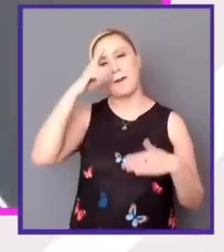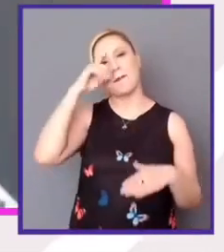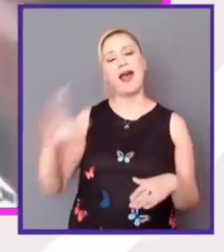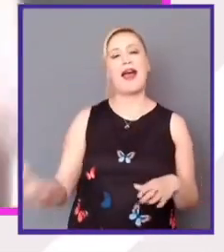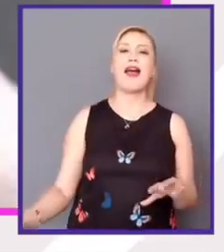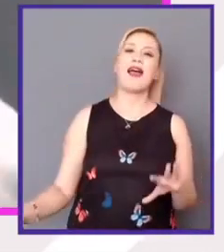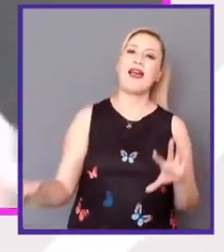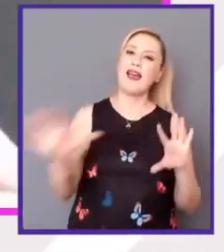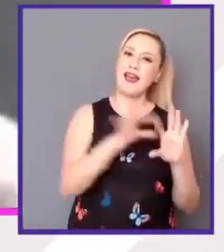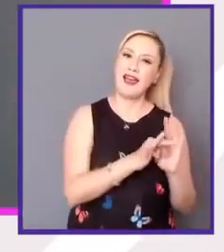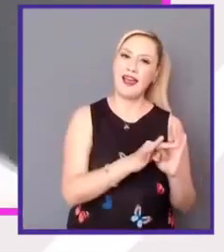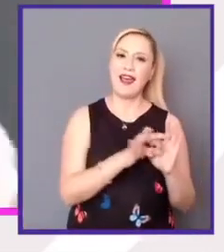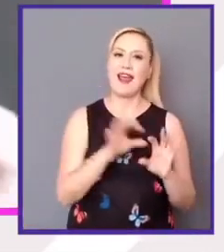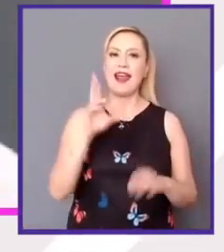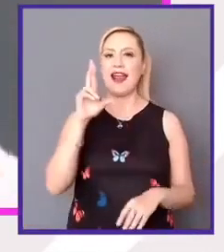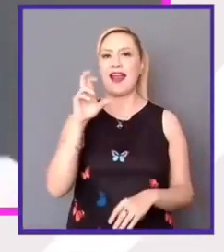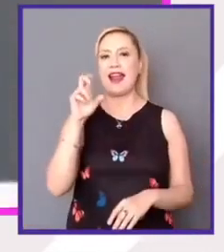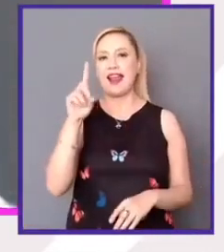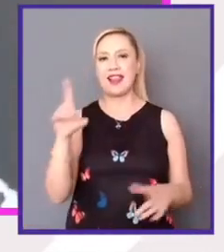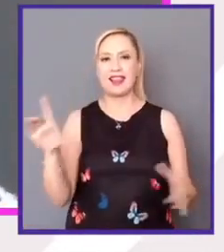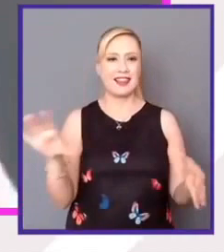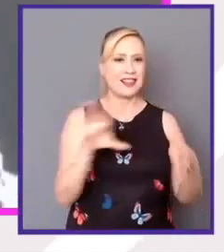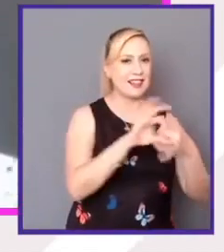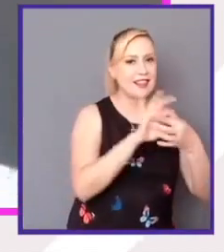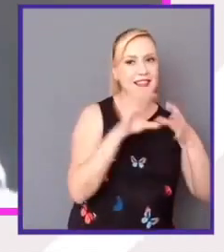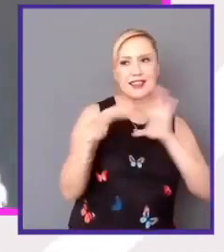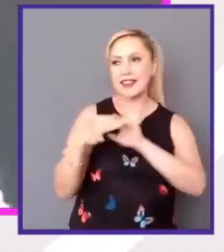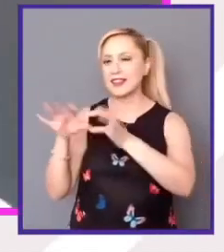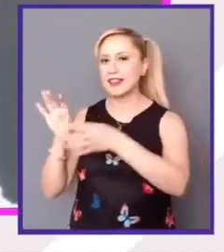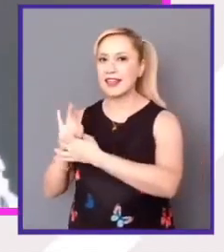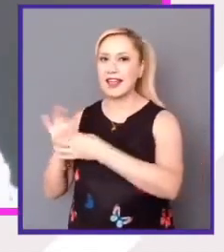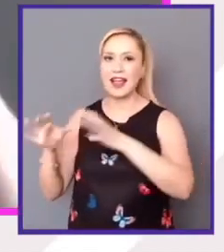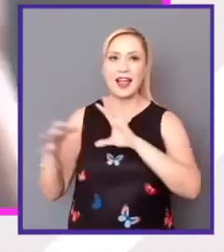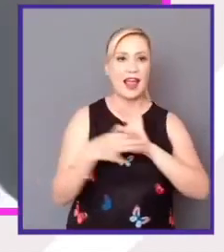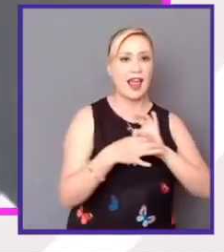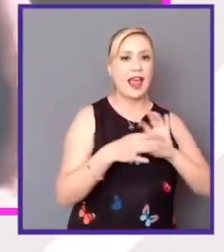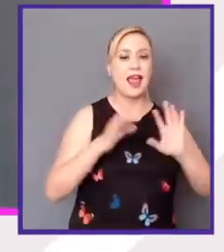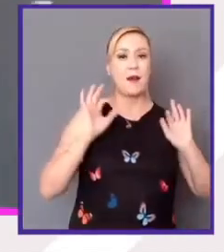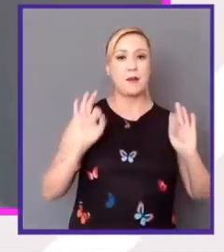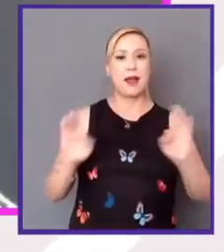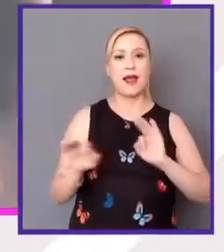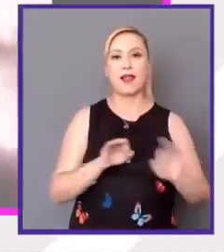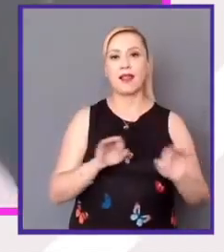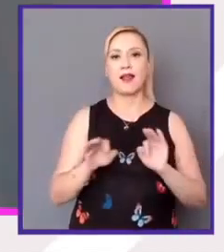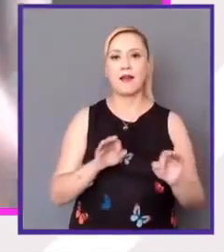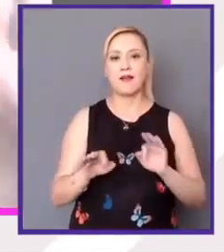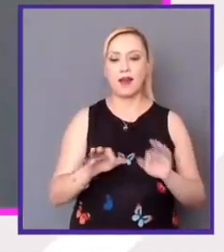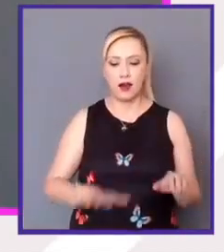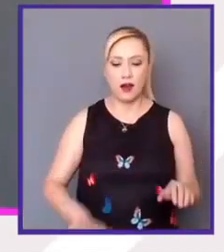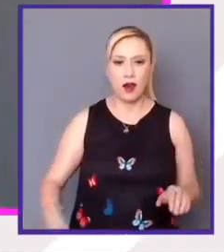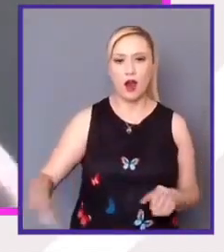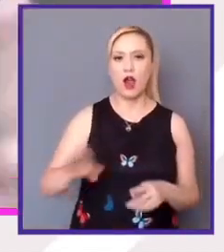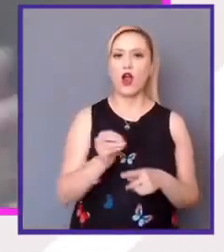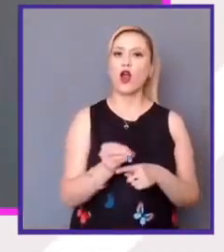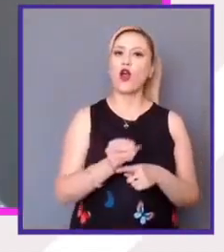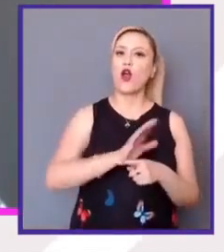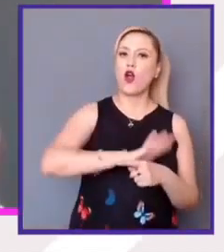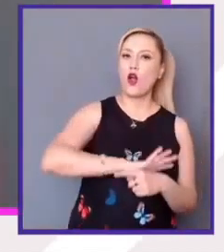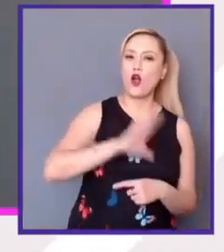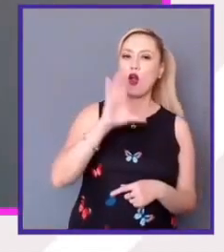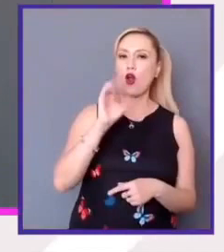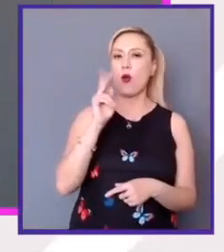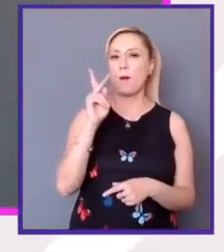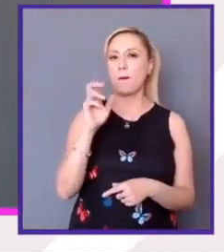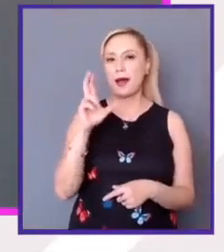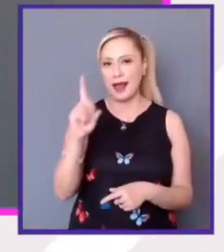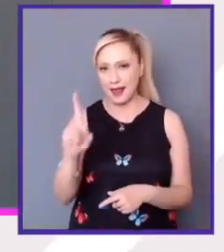Y dentro de estas redes de trabajo hacemos como esta vinculación que es institucional, ¿no? El COPRED y el Gobierno de la Ciudad de México, que